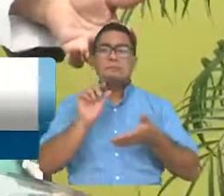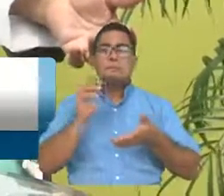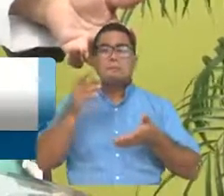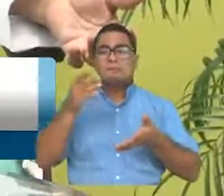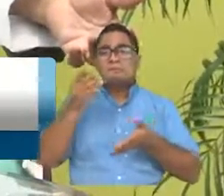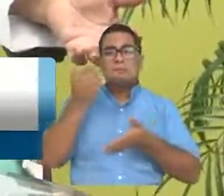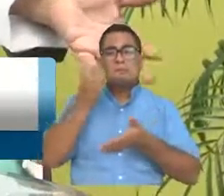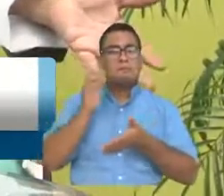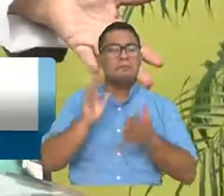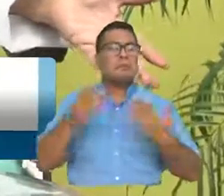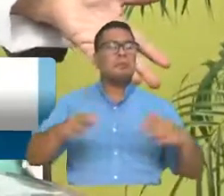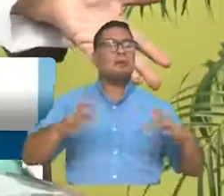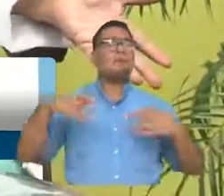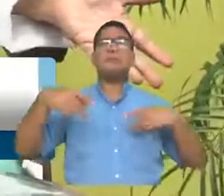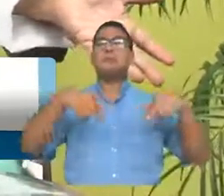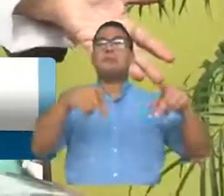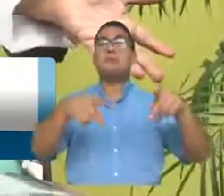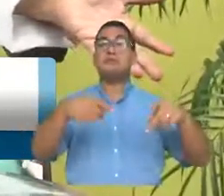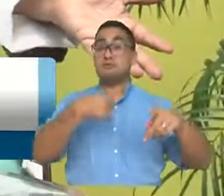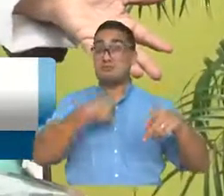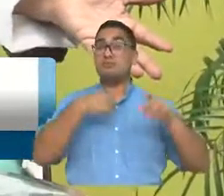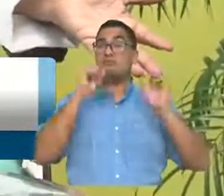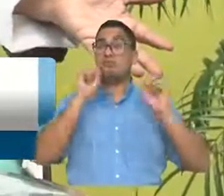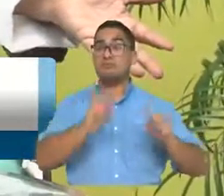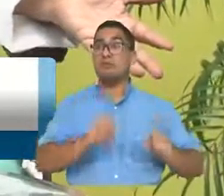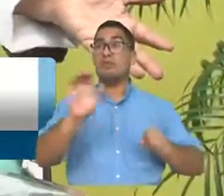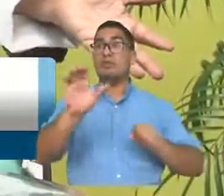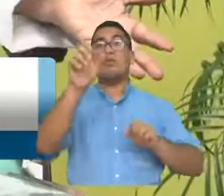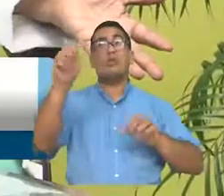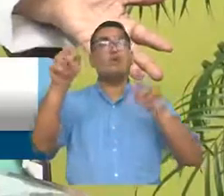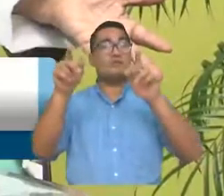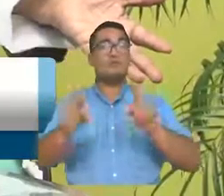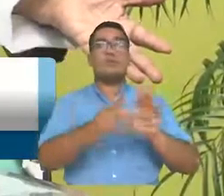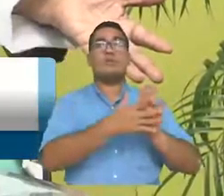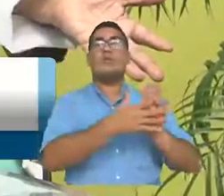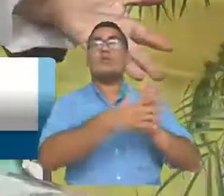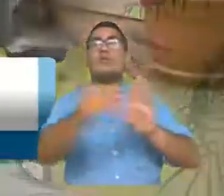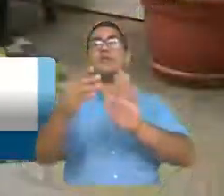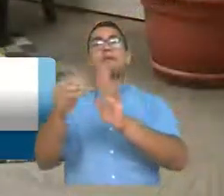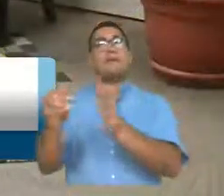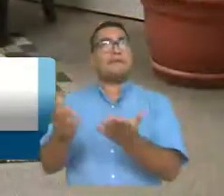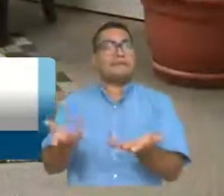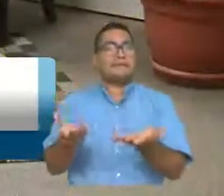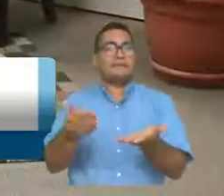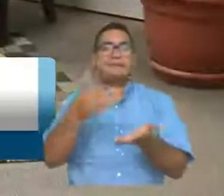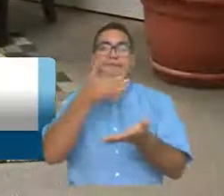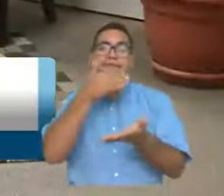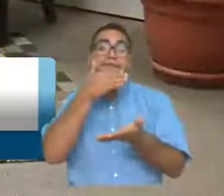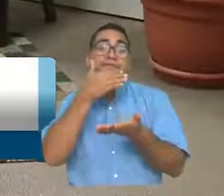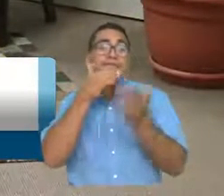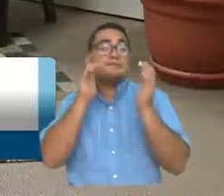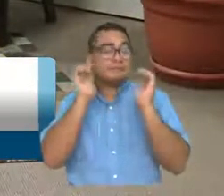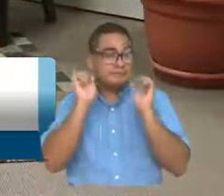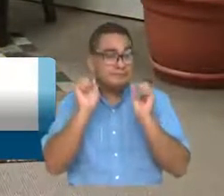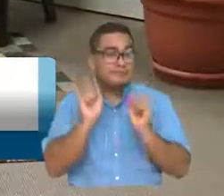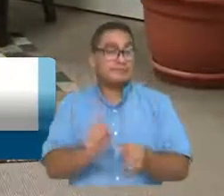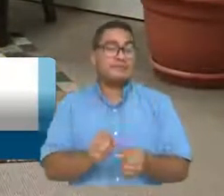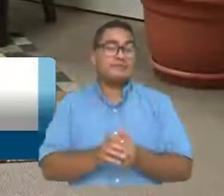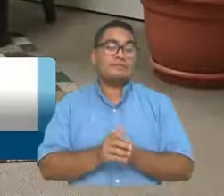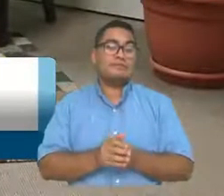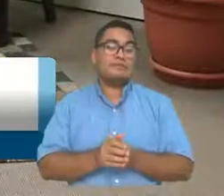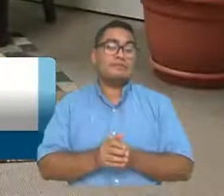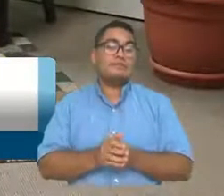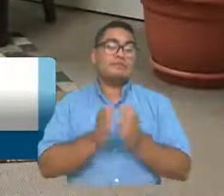yo sé que tengo el coronavirus, porque ya lo sé, ya me lo dijeron. Pero como estoy de una